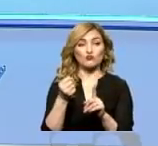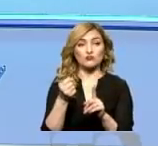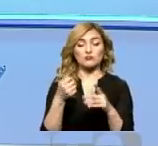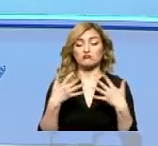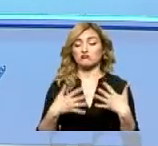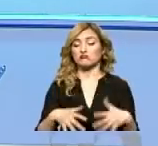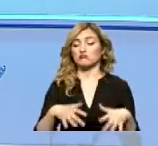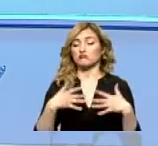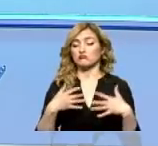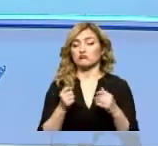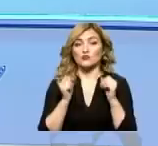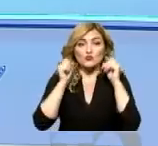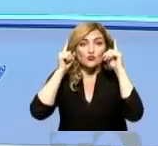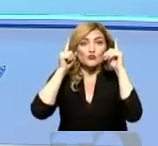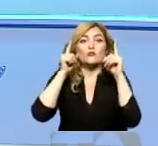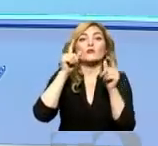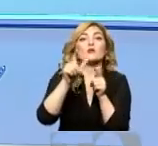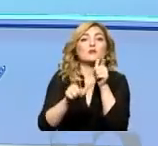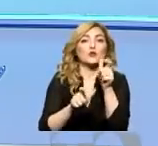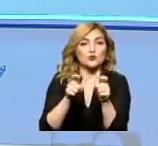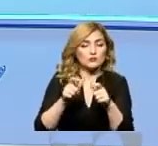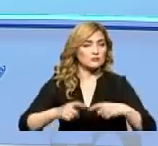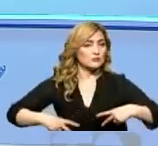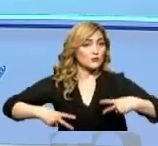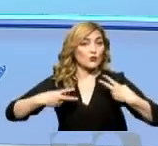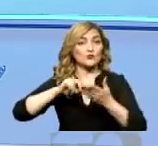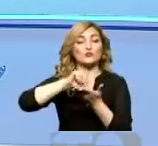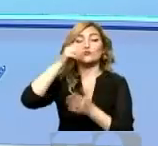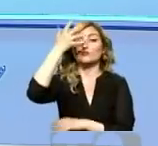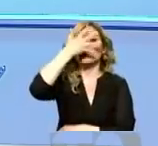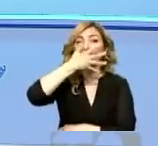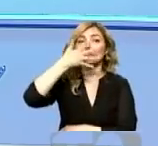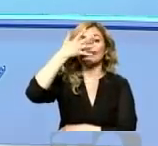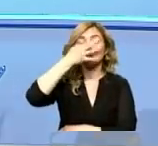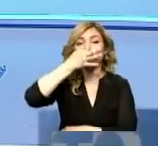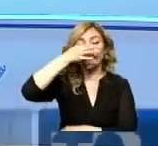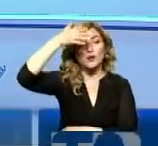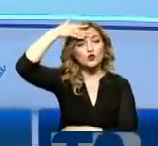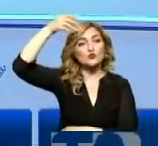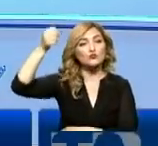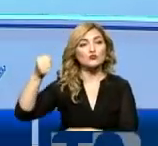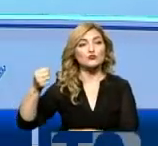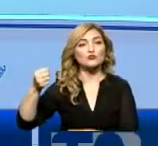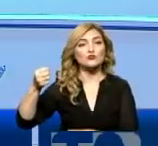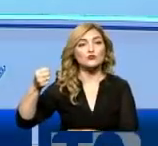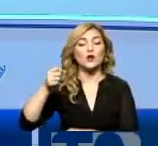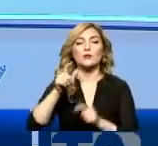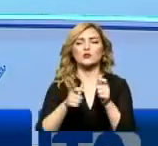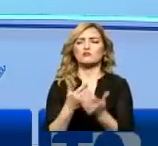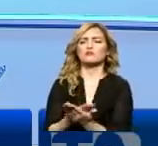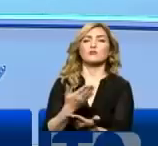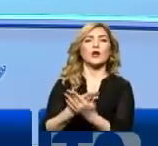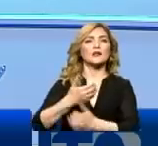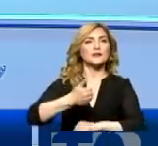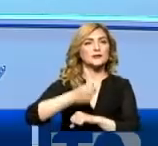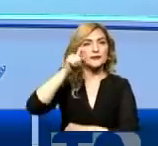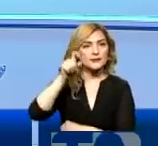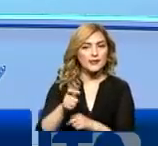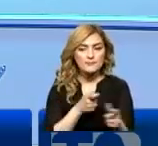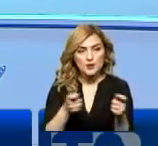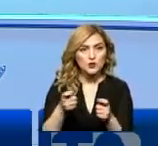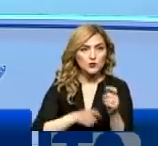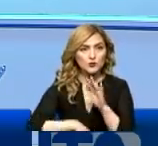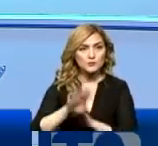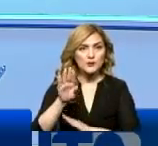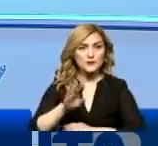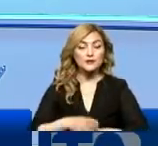los delincuentes sorprende cada vez más a los habitantes de ciudades como Esmeraldas y Santo Domingo de los Áchilas. La población exige a las autoridades mayor control